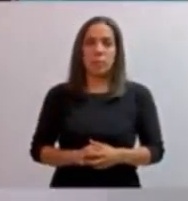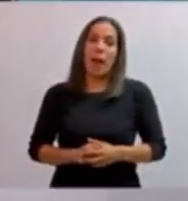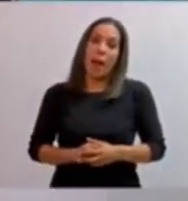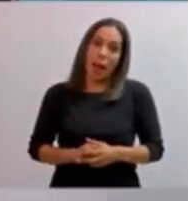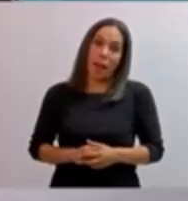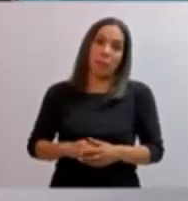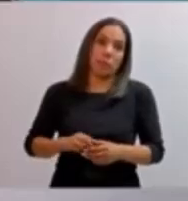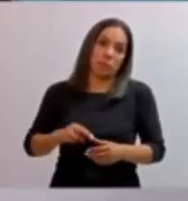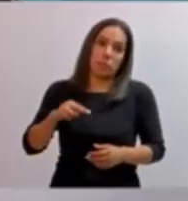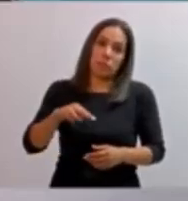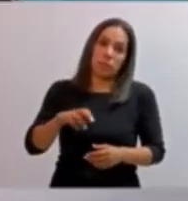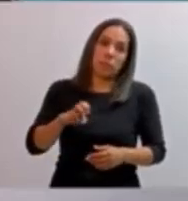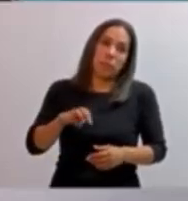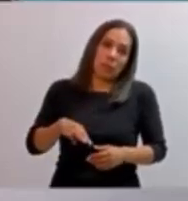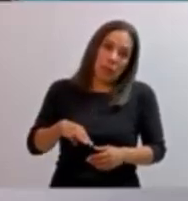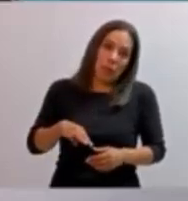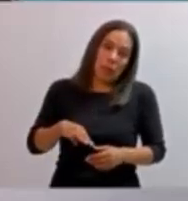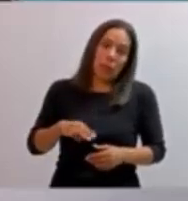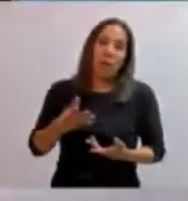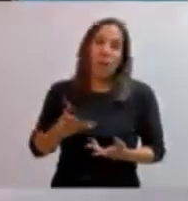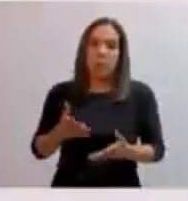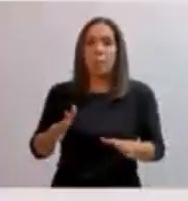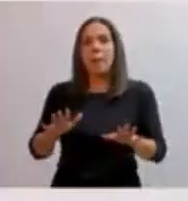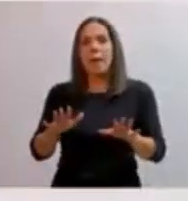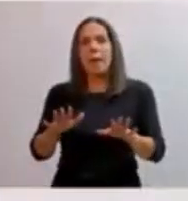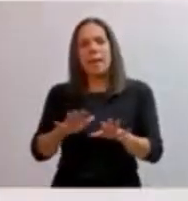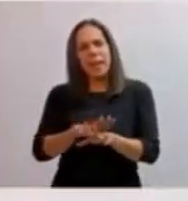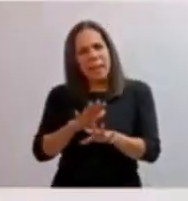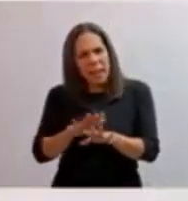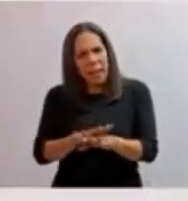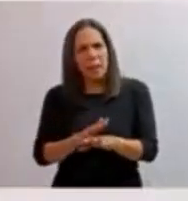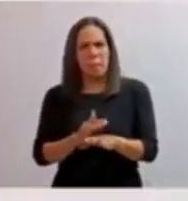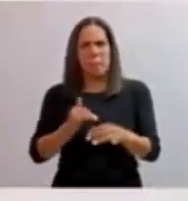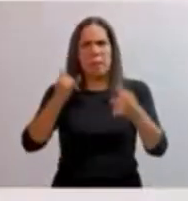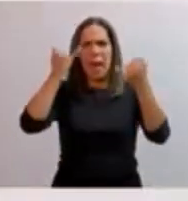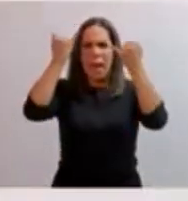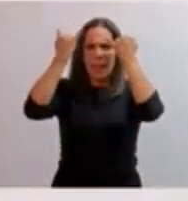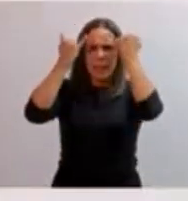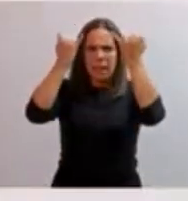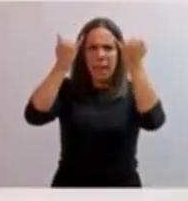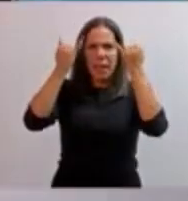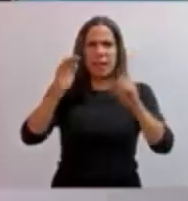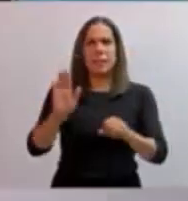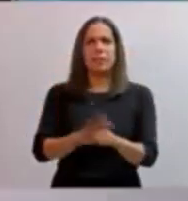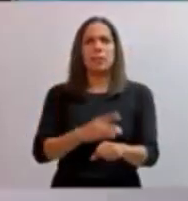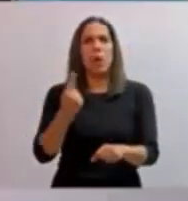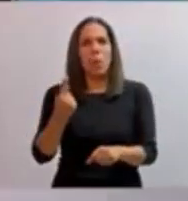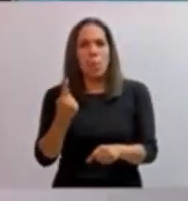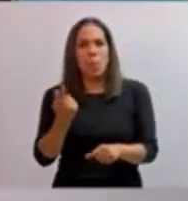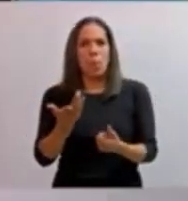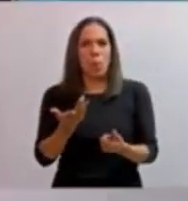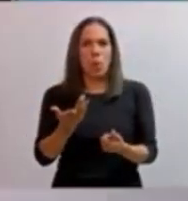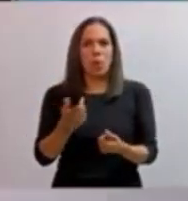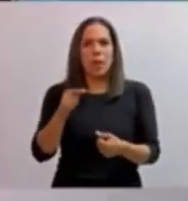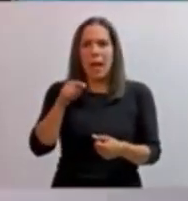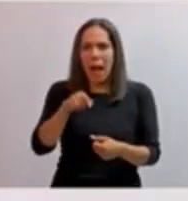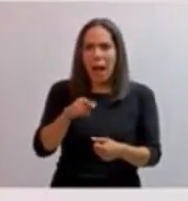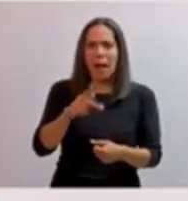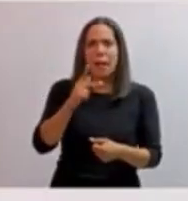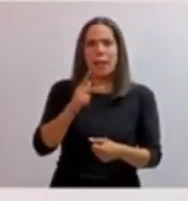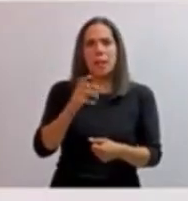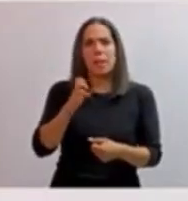de 2022, pues se generaron necesidades sobre todo de carácter